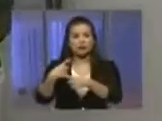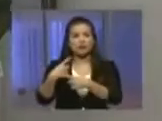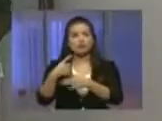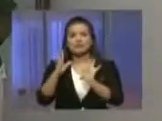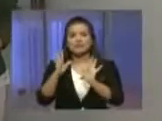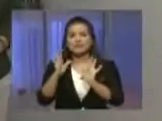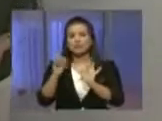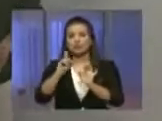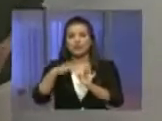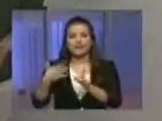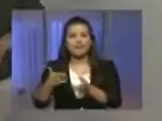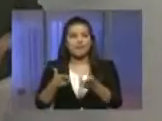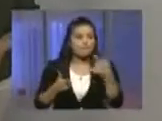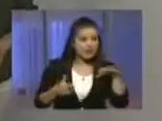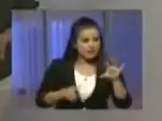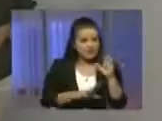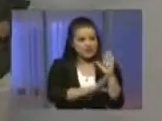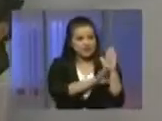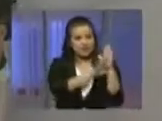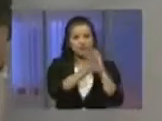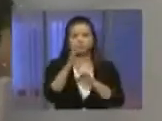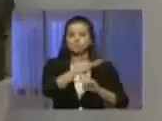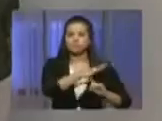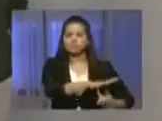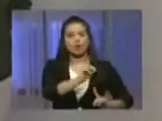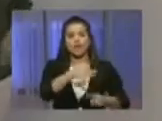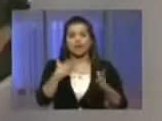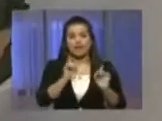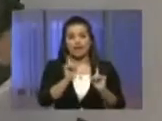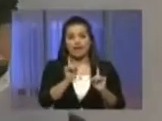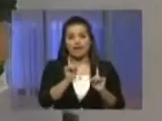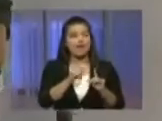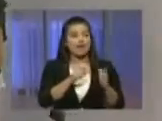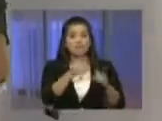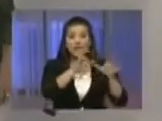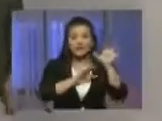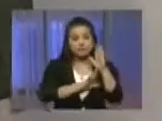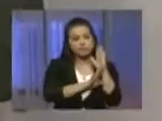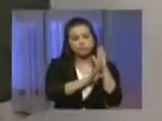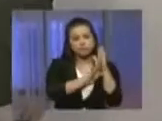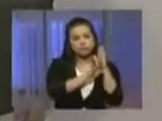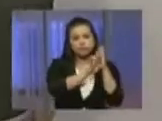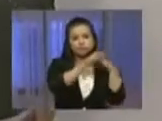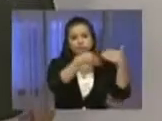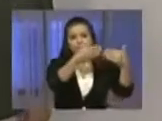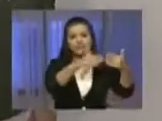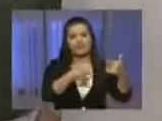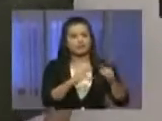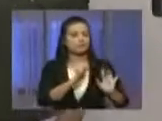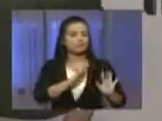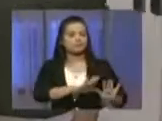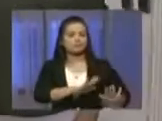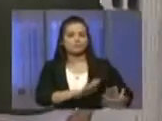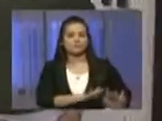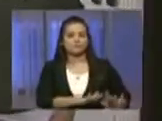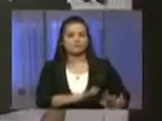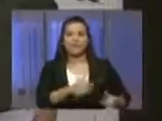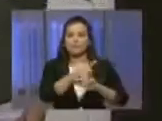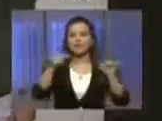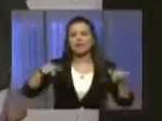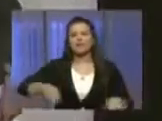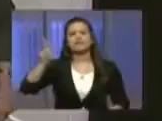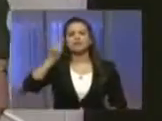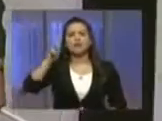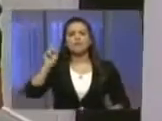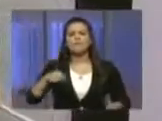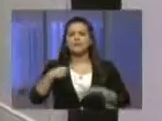estamos luchando por el desarrollo por emerger ante el mundo hay que desde Venezuela y desde el mundo decirle